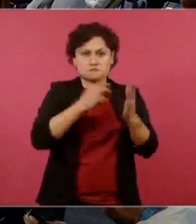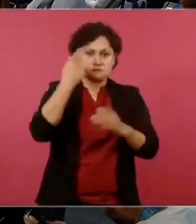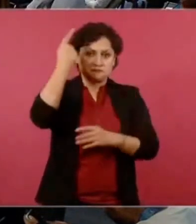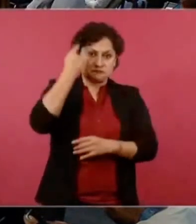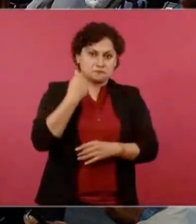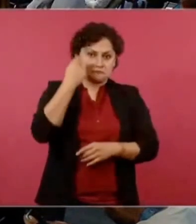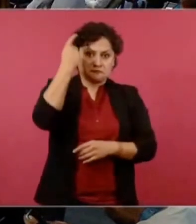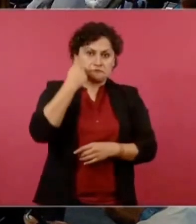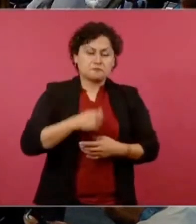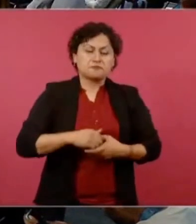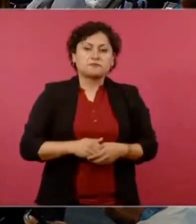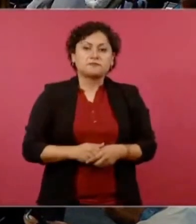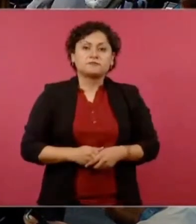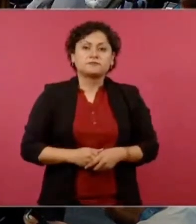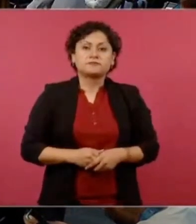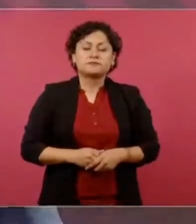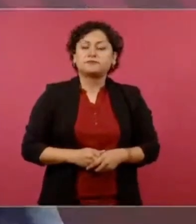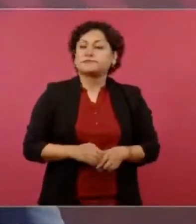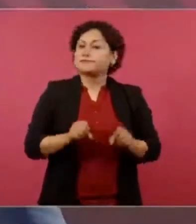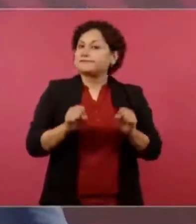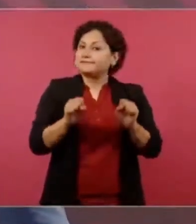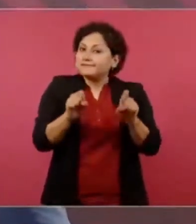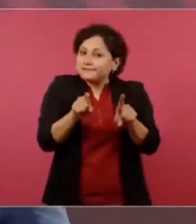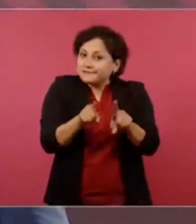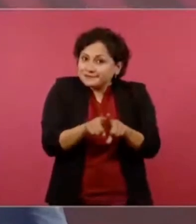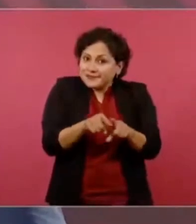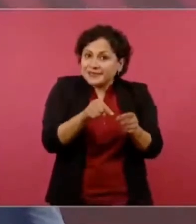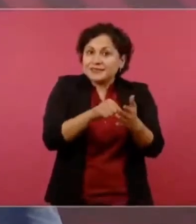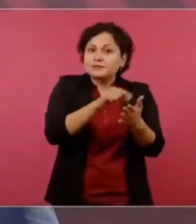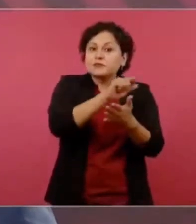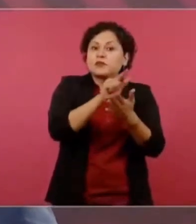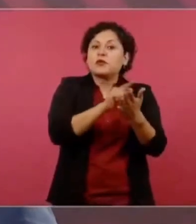Ahí también entregaron los fondos